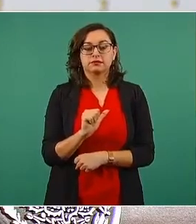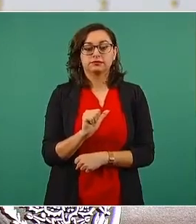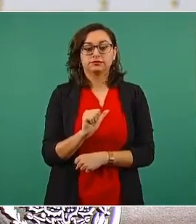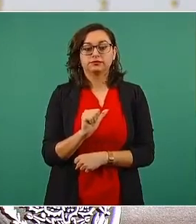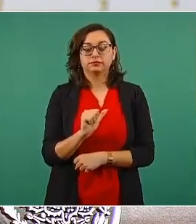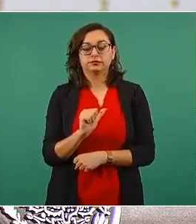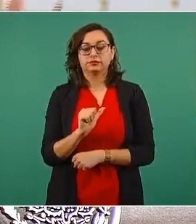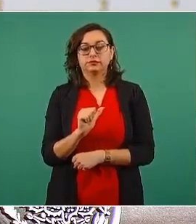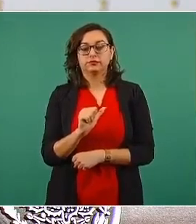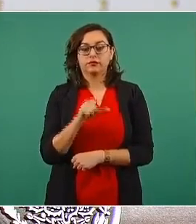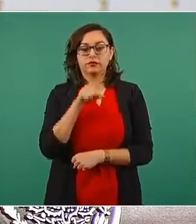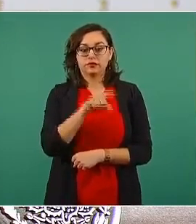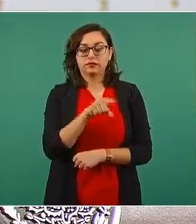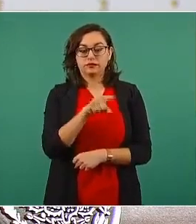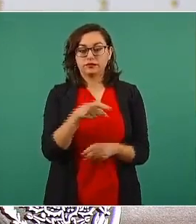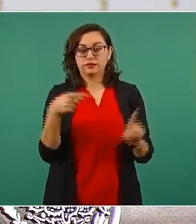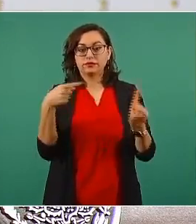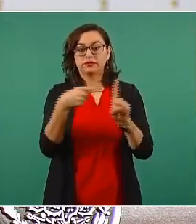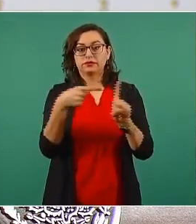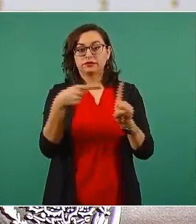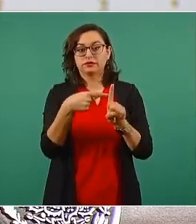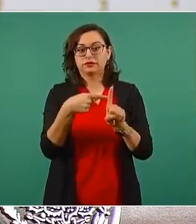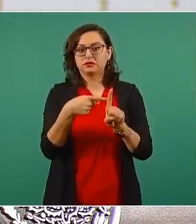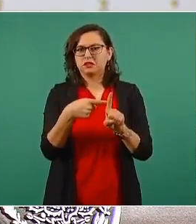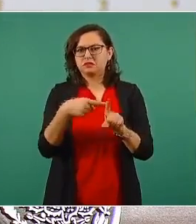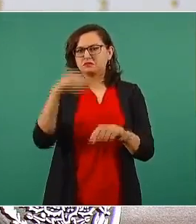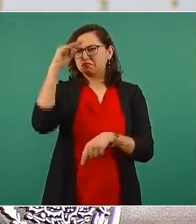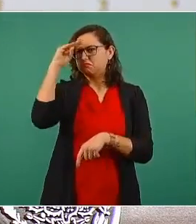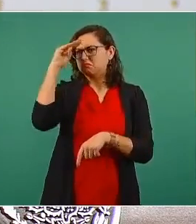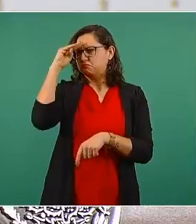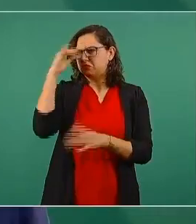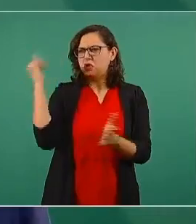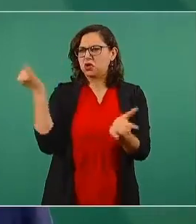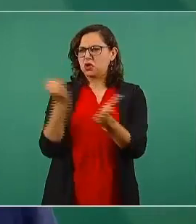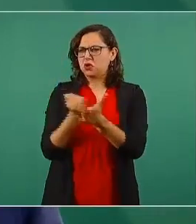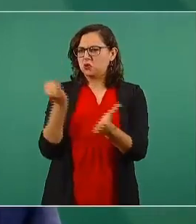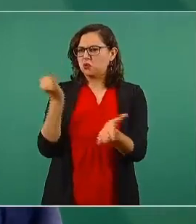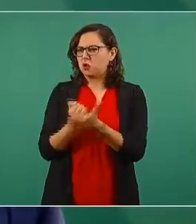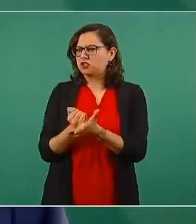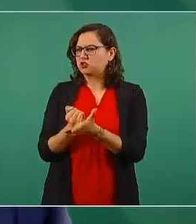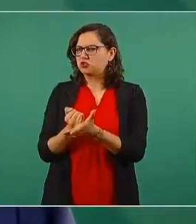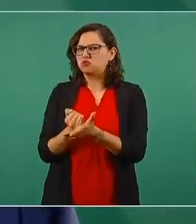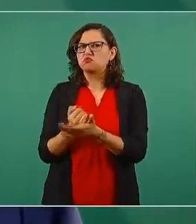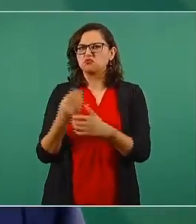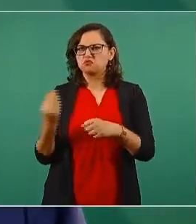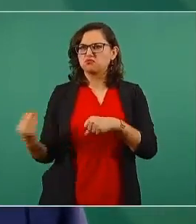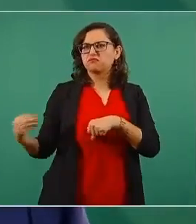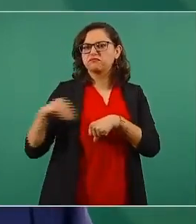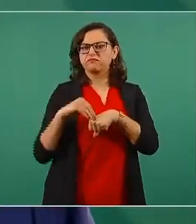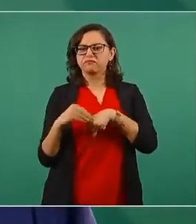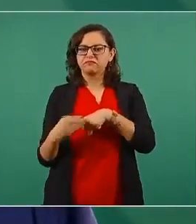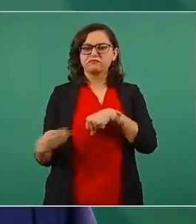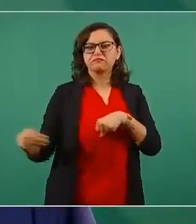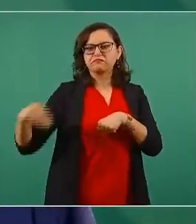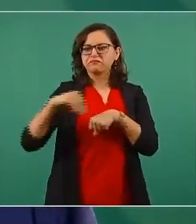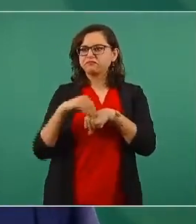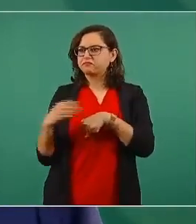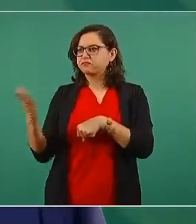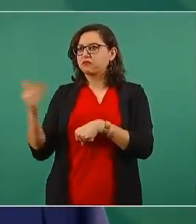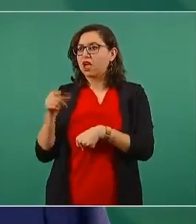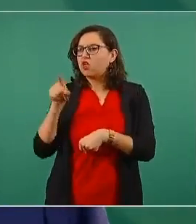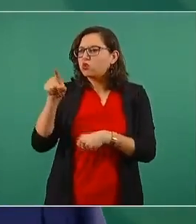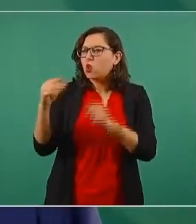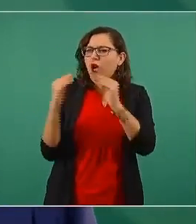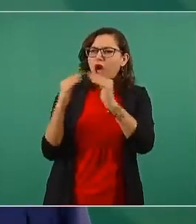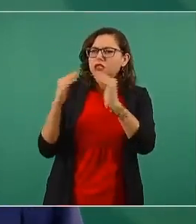de empezar a cobrar impuestos elevados, cobraba impuestos por las